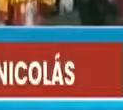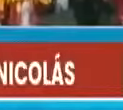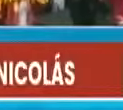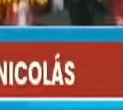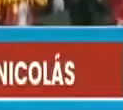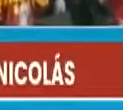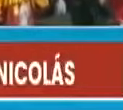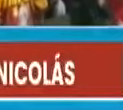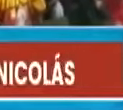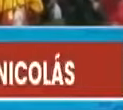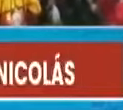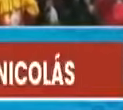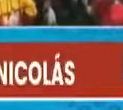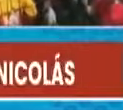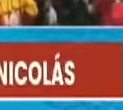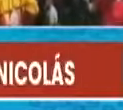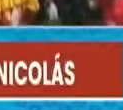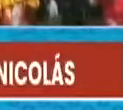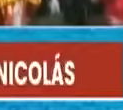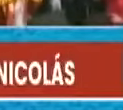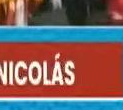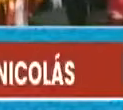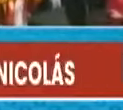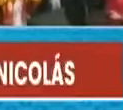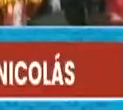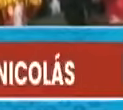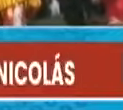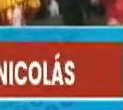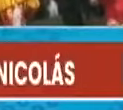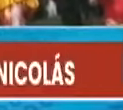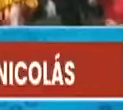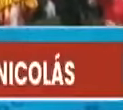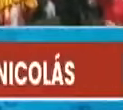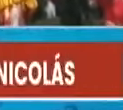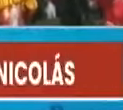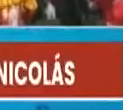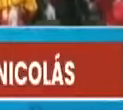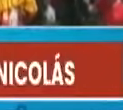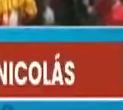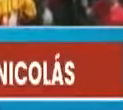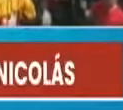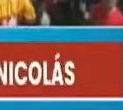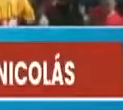¿O quieren un presidente con liderazgo vergatario?